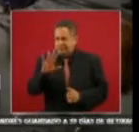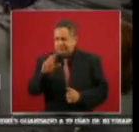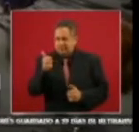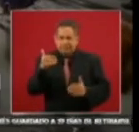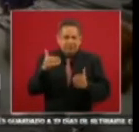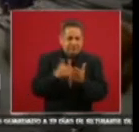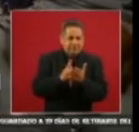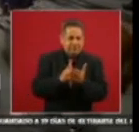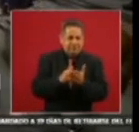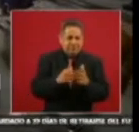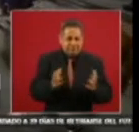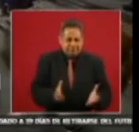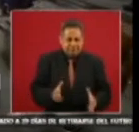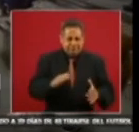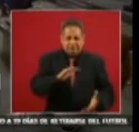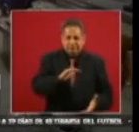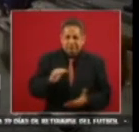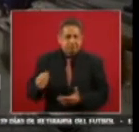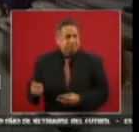56,000 barriles